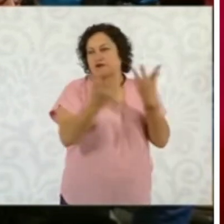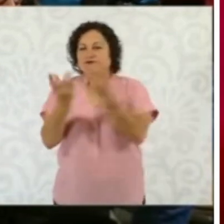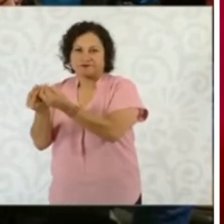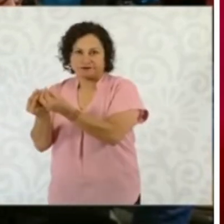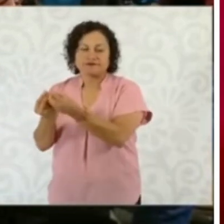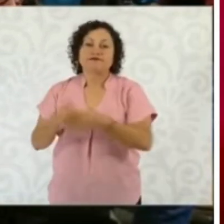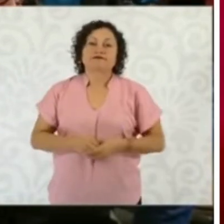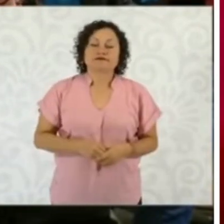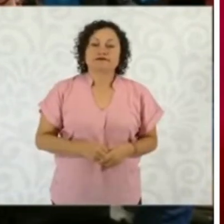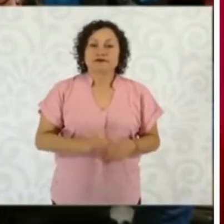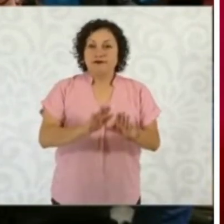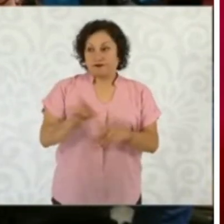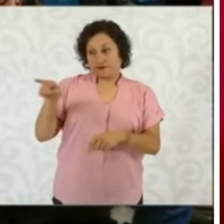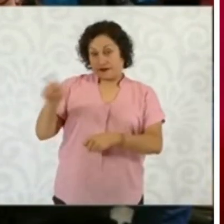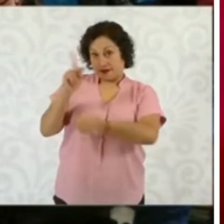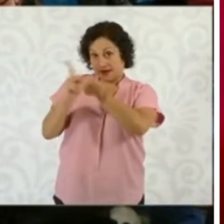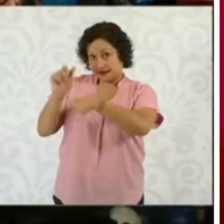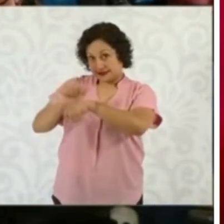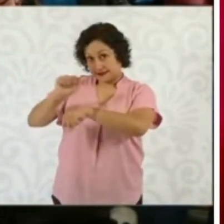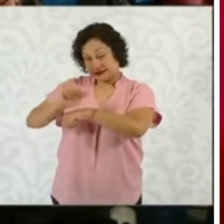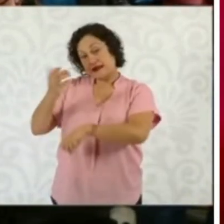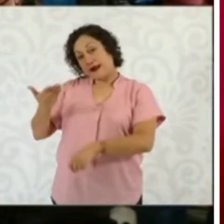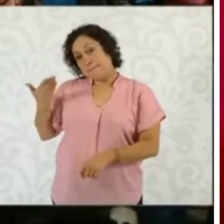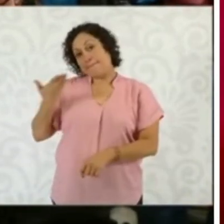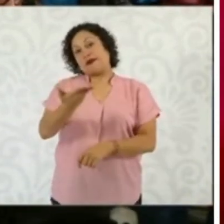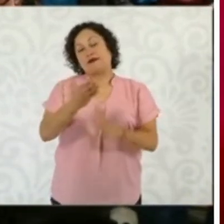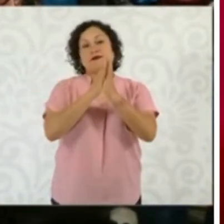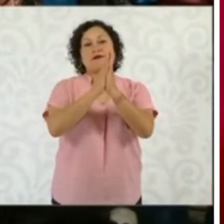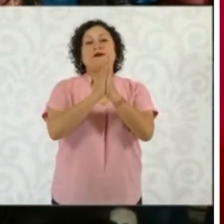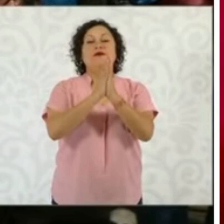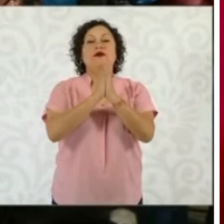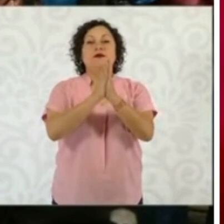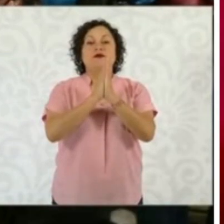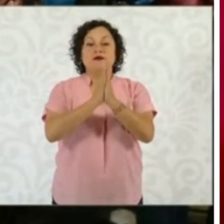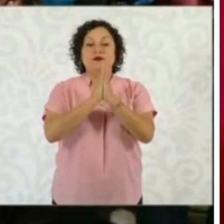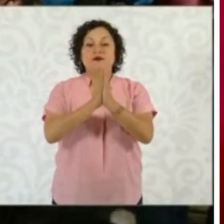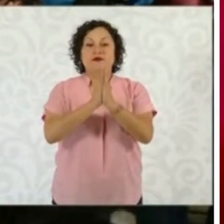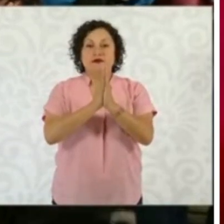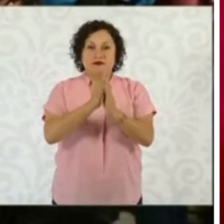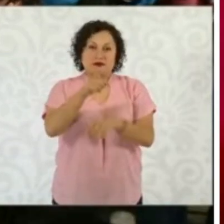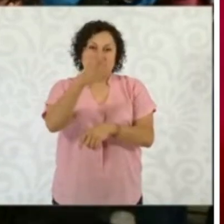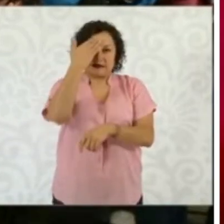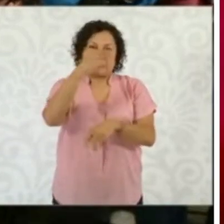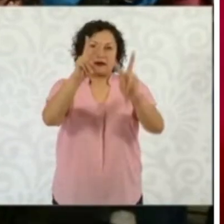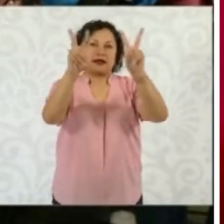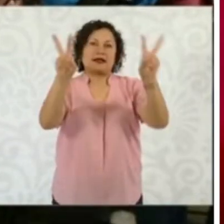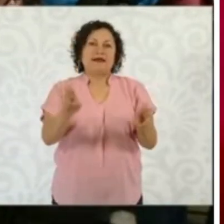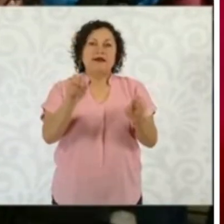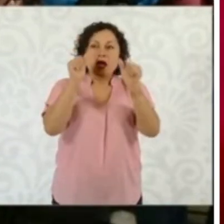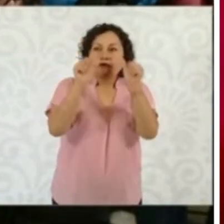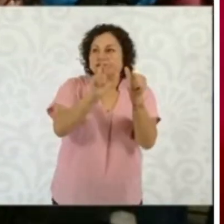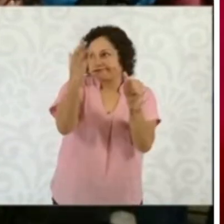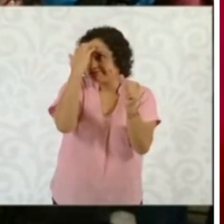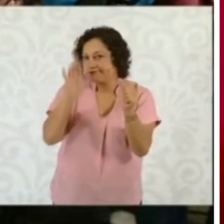grabadores. Aquí están pidiendo la intervención, Presidenta, para ver si en esa solicitud, en esa hermandad de pueblos, en las relaciones culturales, la